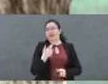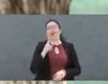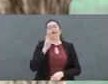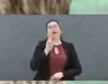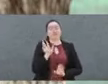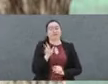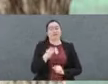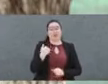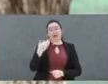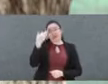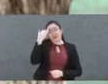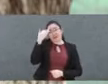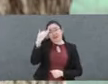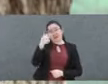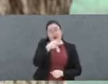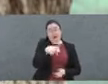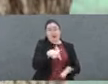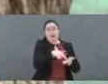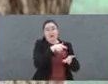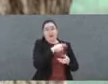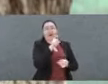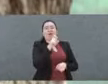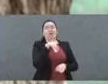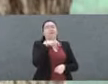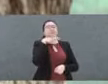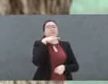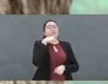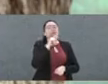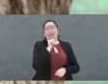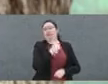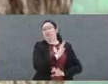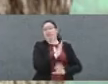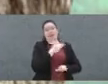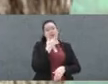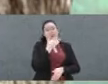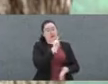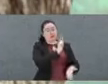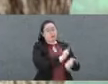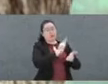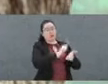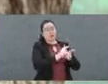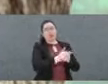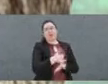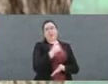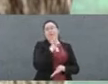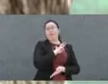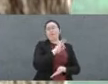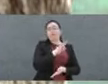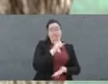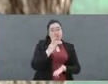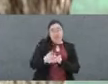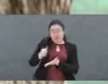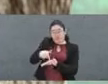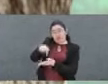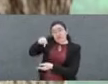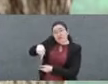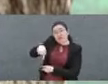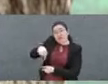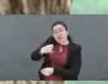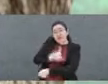tal manera que mejore la calidad del agua de esa zona. Entonces, para que ustedes sepan que no solamente es esta parte, sino que también estamos